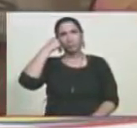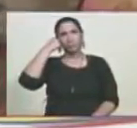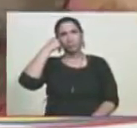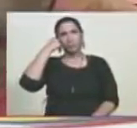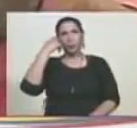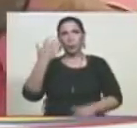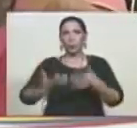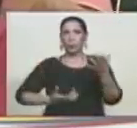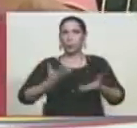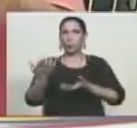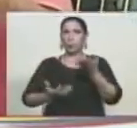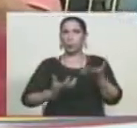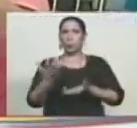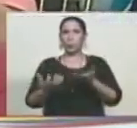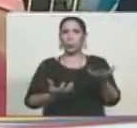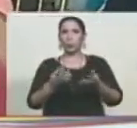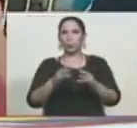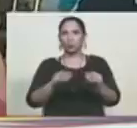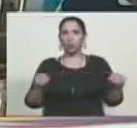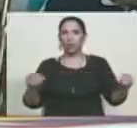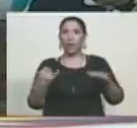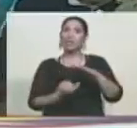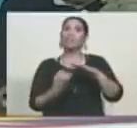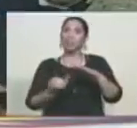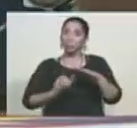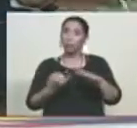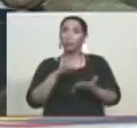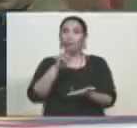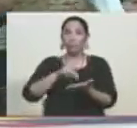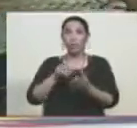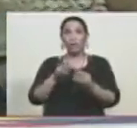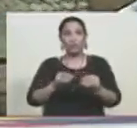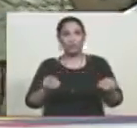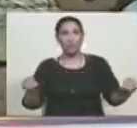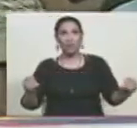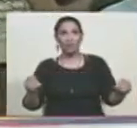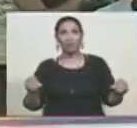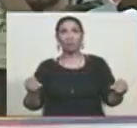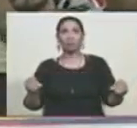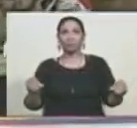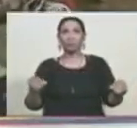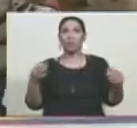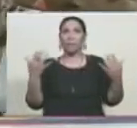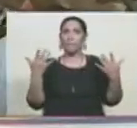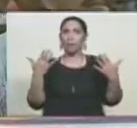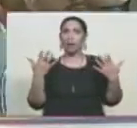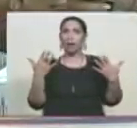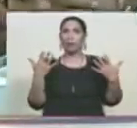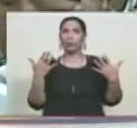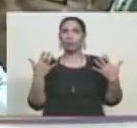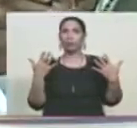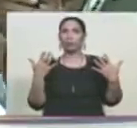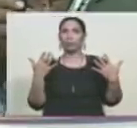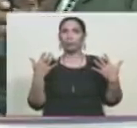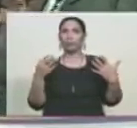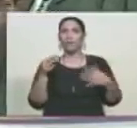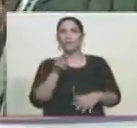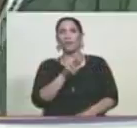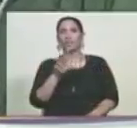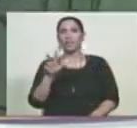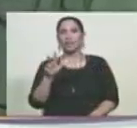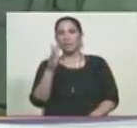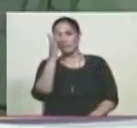quema de la escuela. Sí, el Instituto Nacional de Tierra nos entregó en manos del camarada Luis Oteldo el 23 de febrero el título de